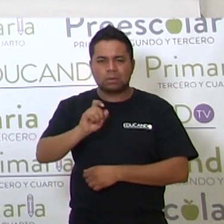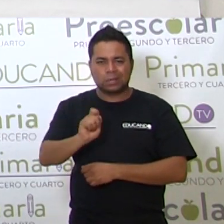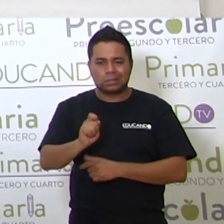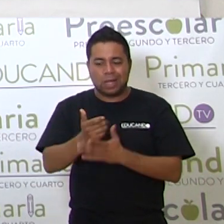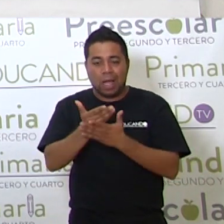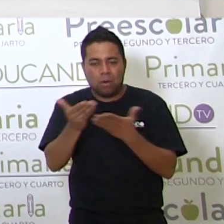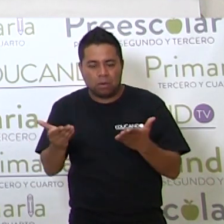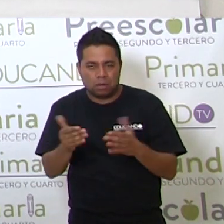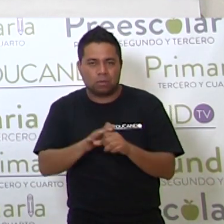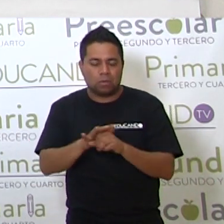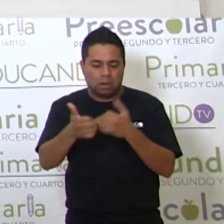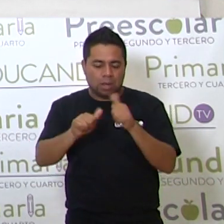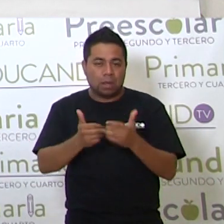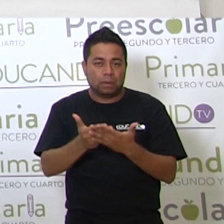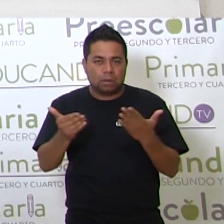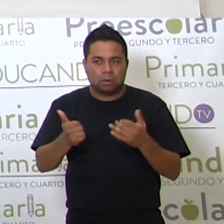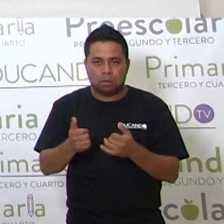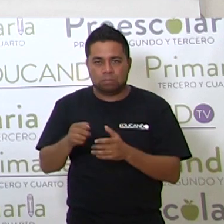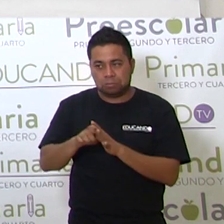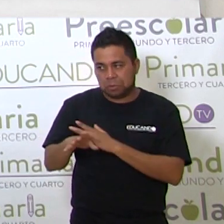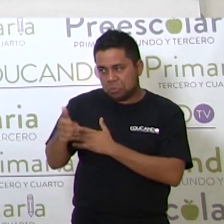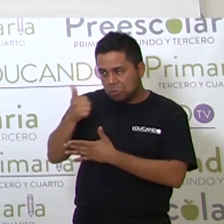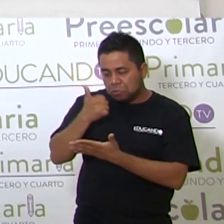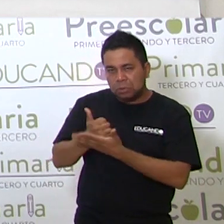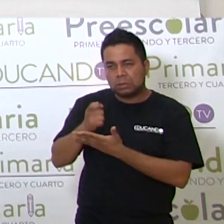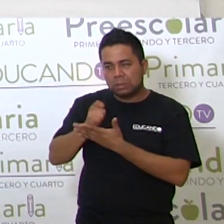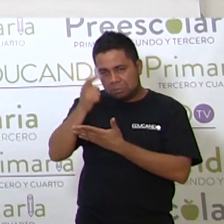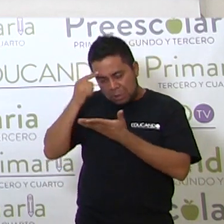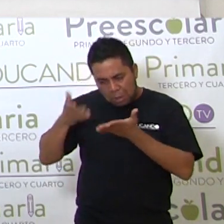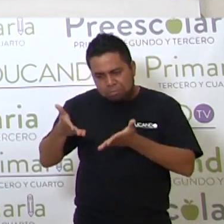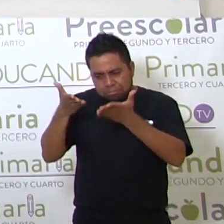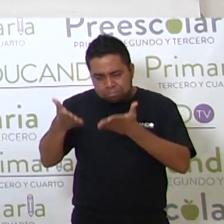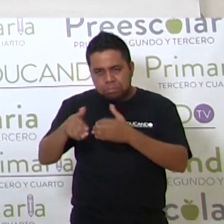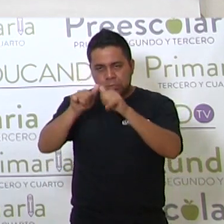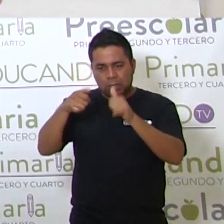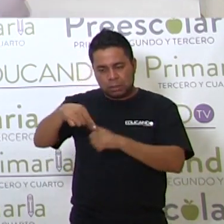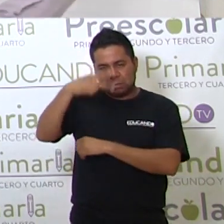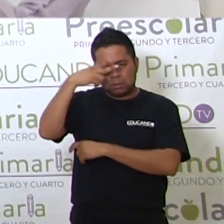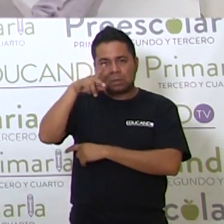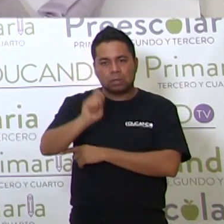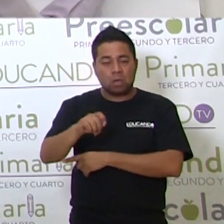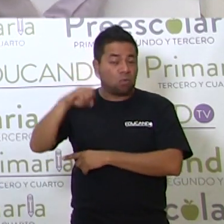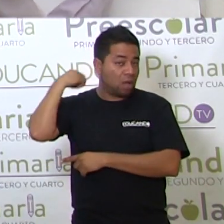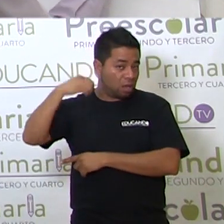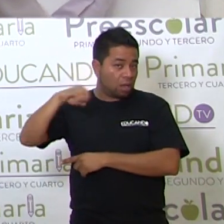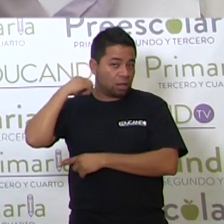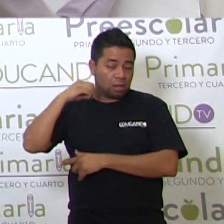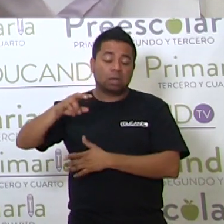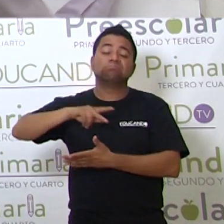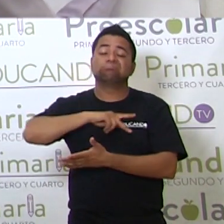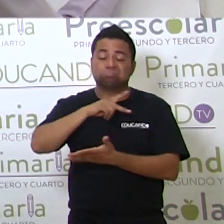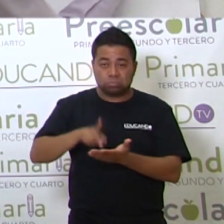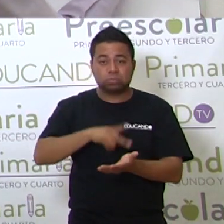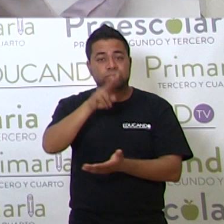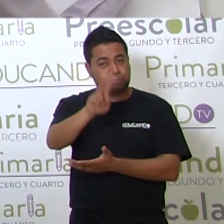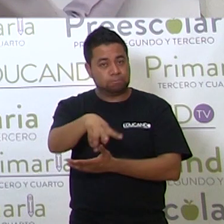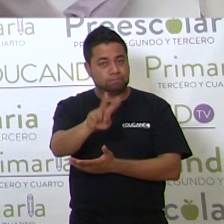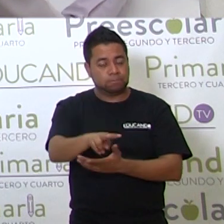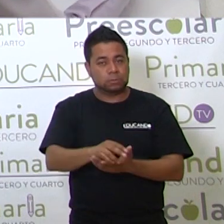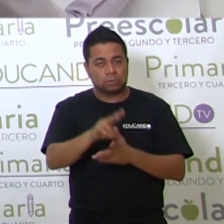Y una de las ciudades que está haciendo un gran empuje acerca del arte en México es Oaxaca otra vez